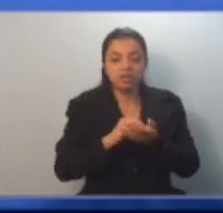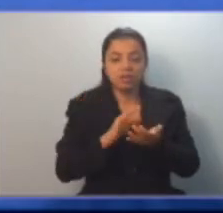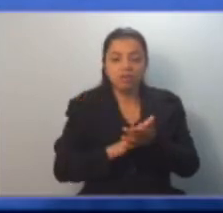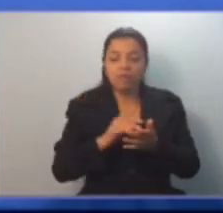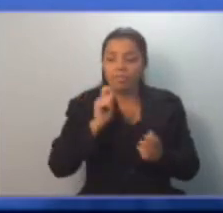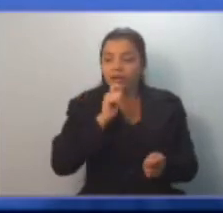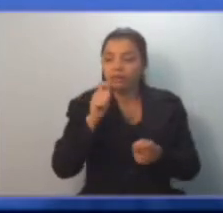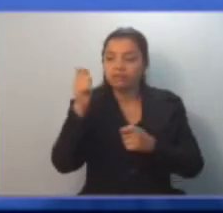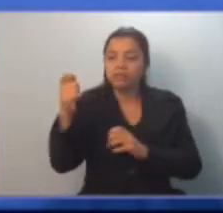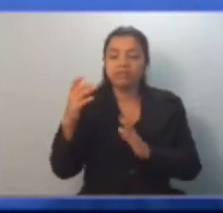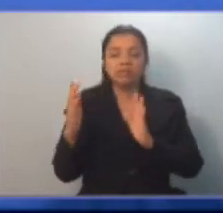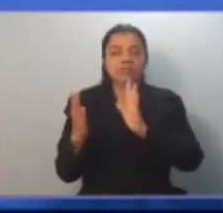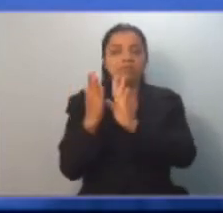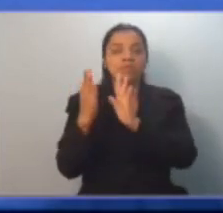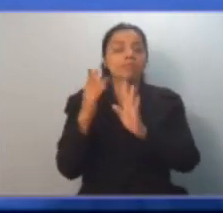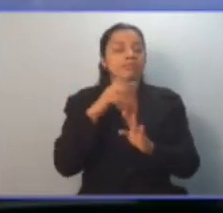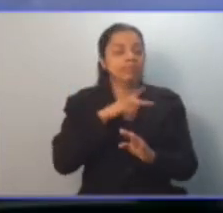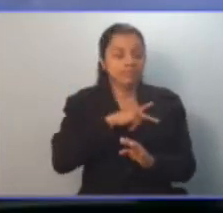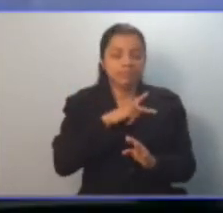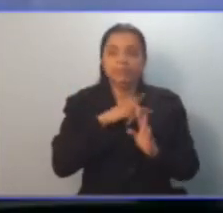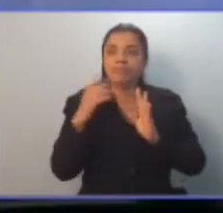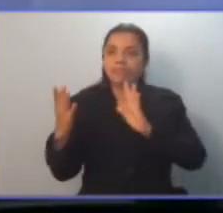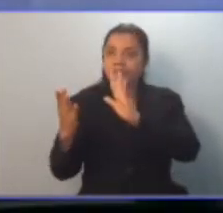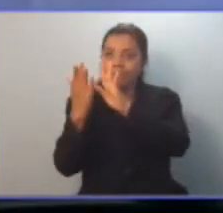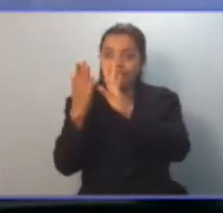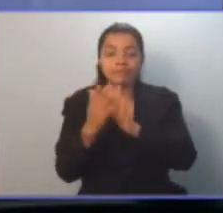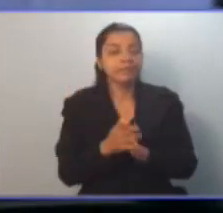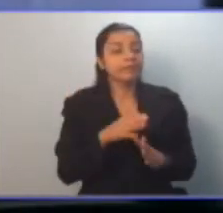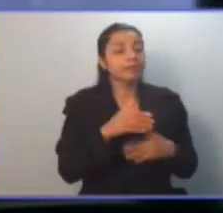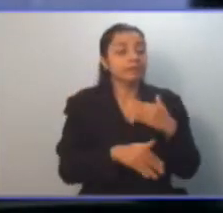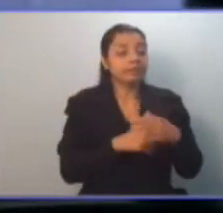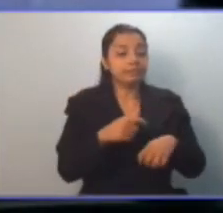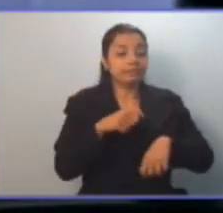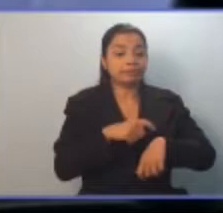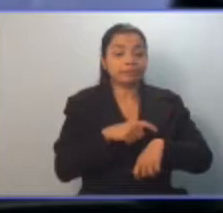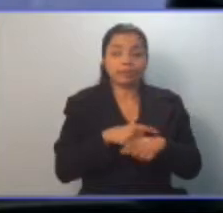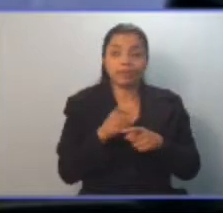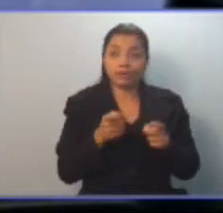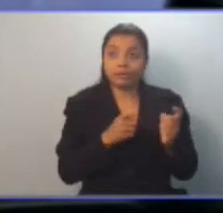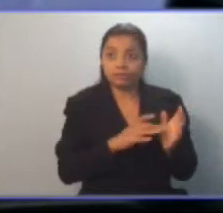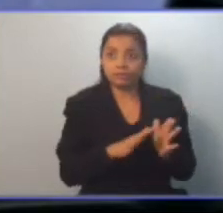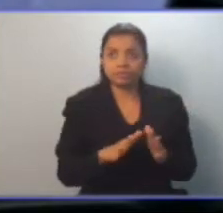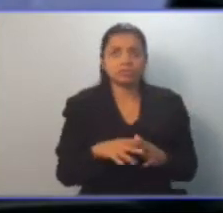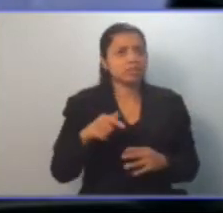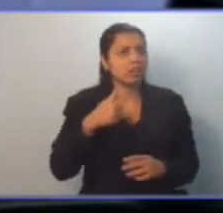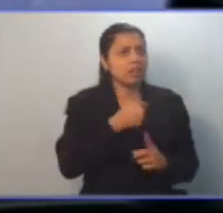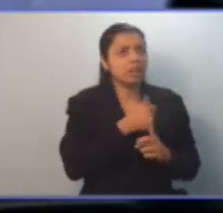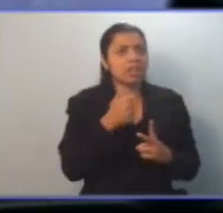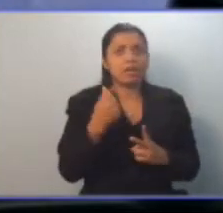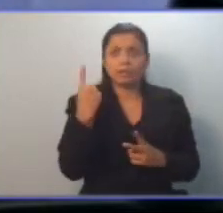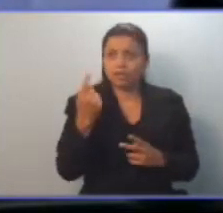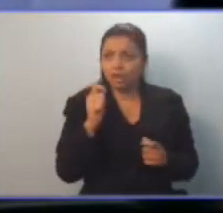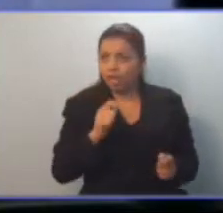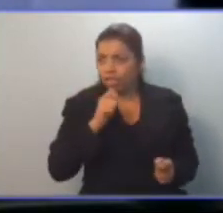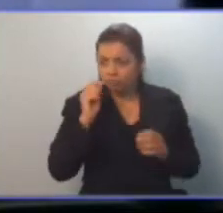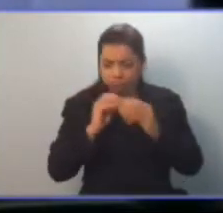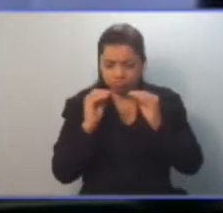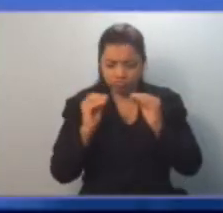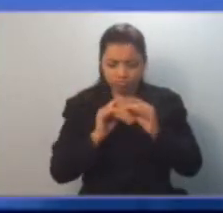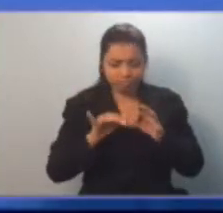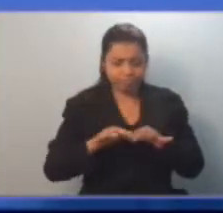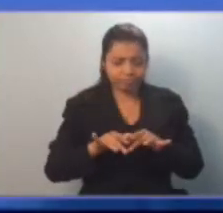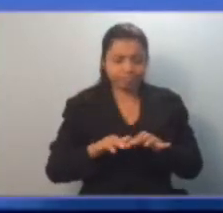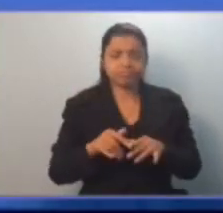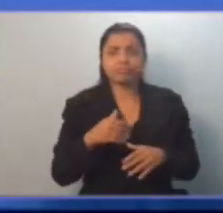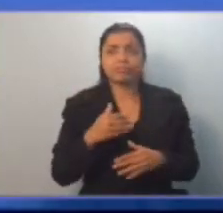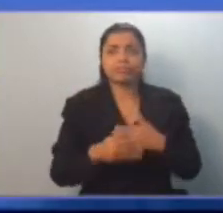presencial. Un sistema de control de plazos y términos en donde digitalmente cada colaborador puede ingresar a su computadora a diario